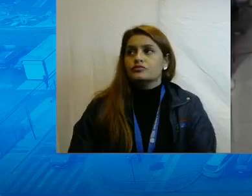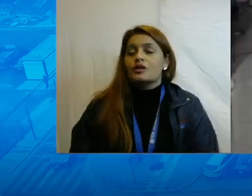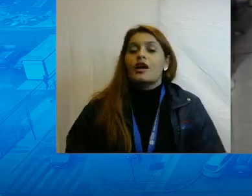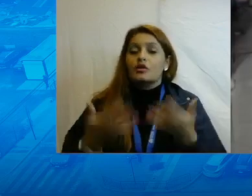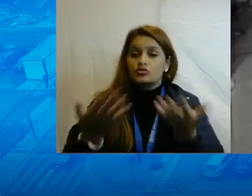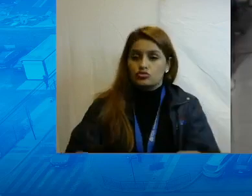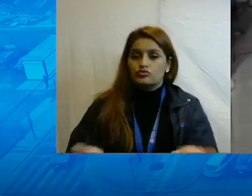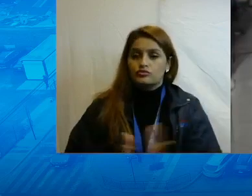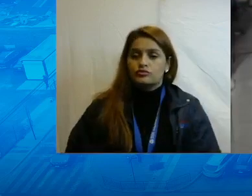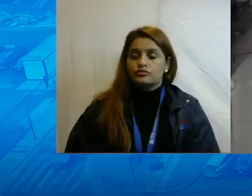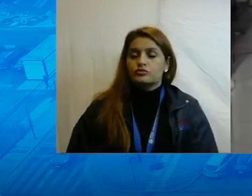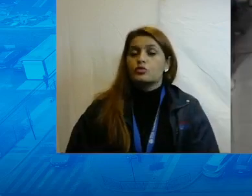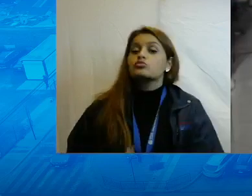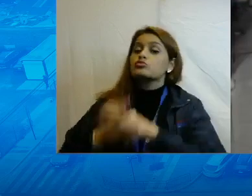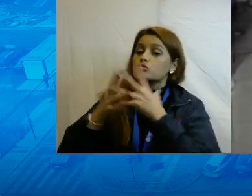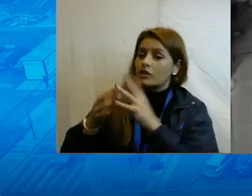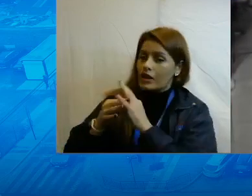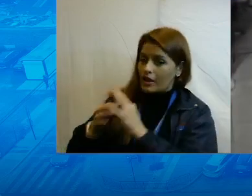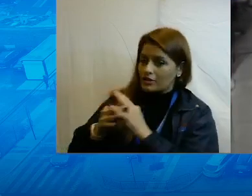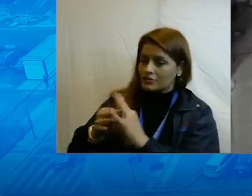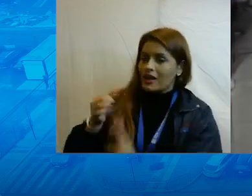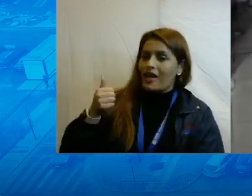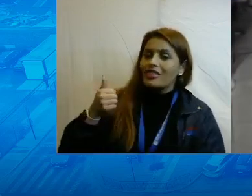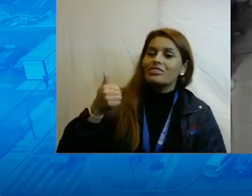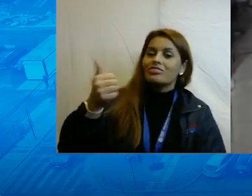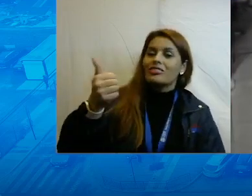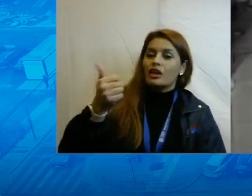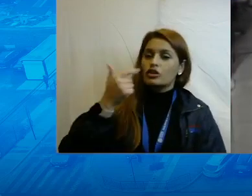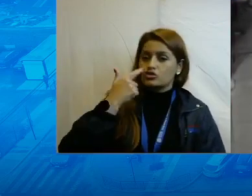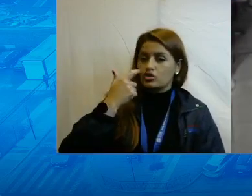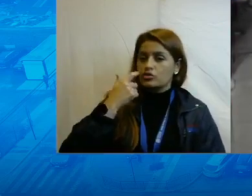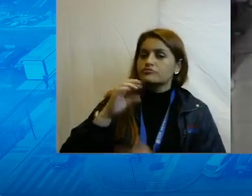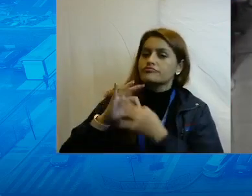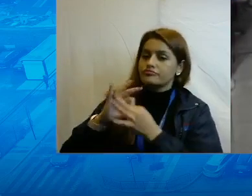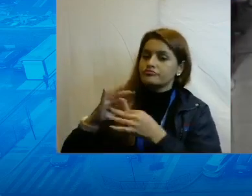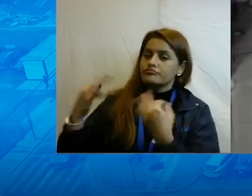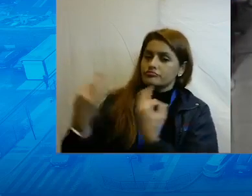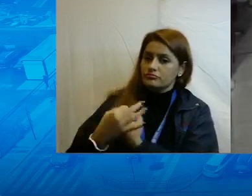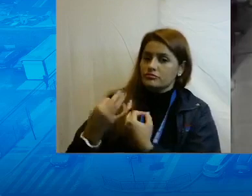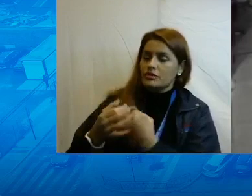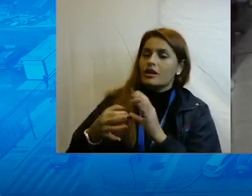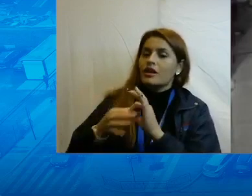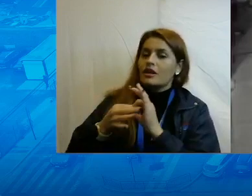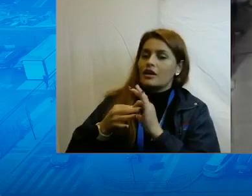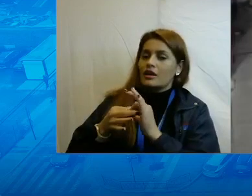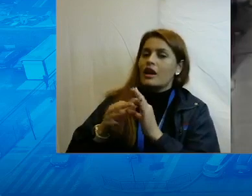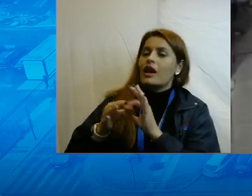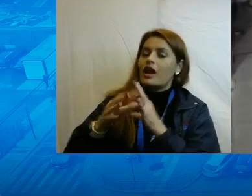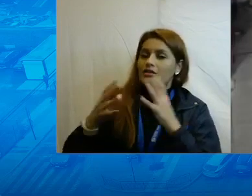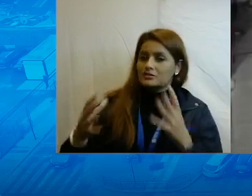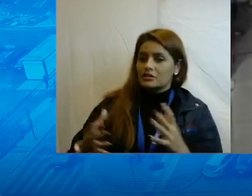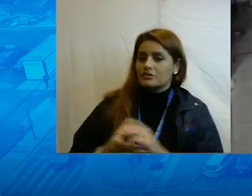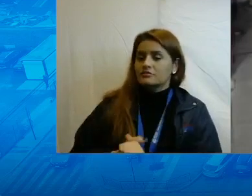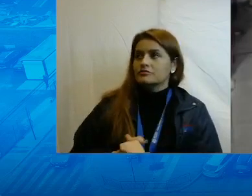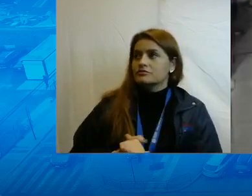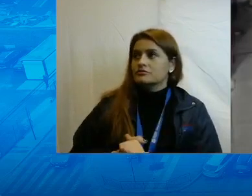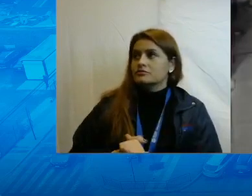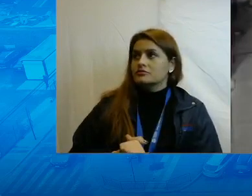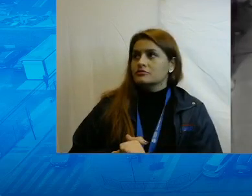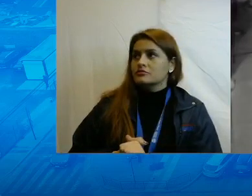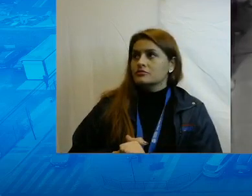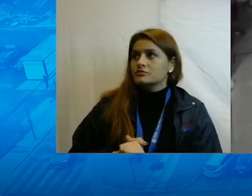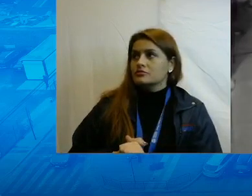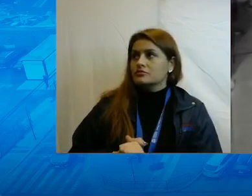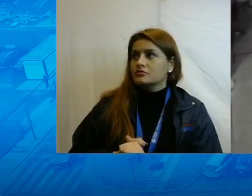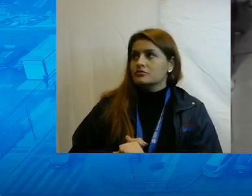alcaldesa. Gracias, director. Es bueno aclarar, bueno, sean dos, tres días, igual hay una sensación de que fuera